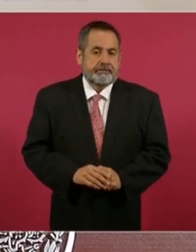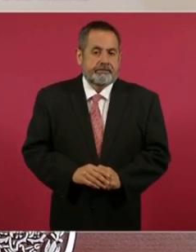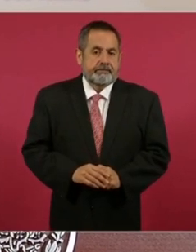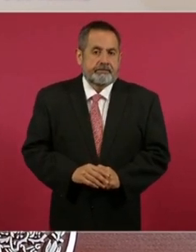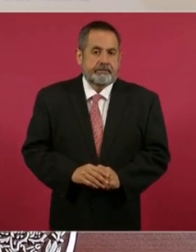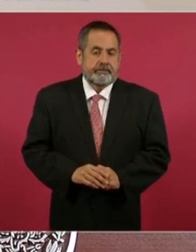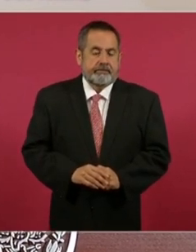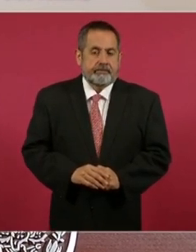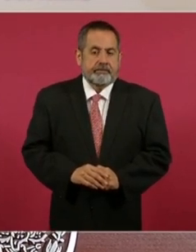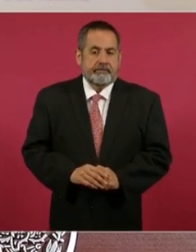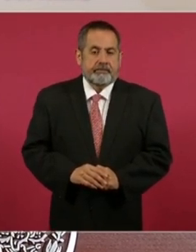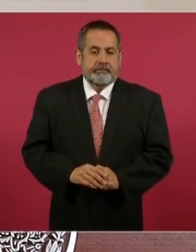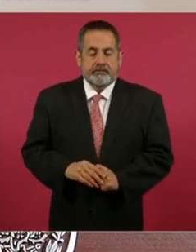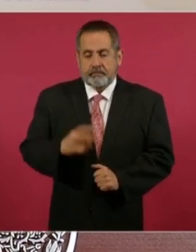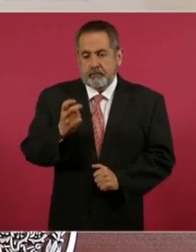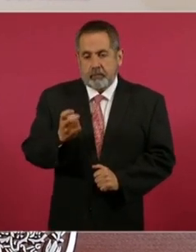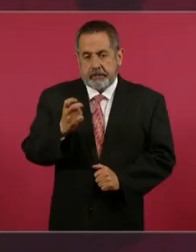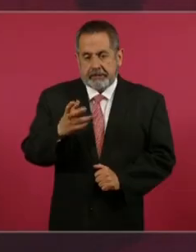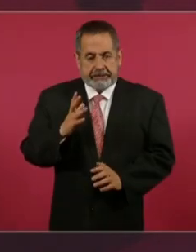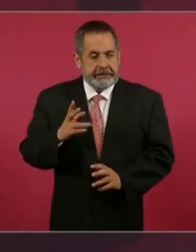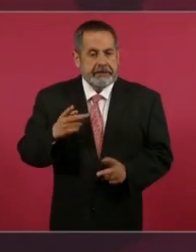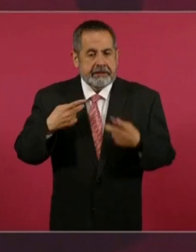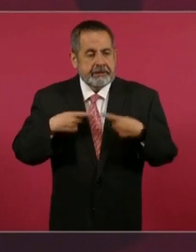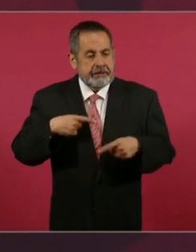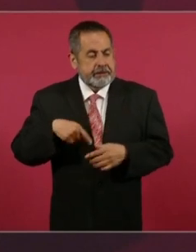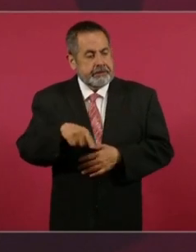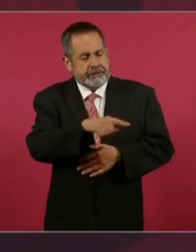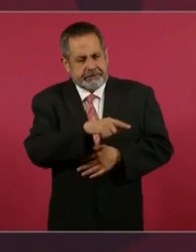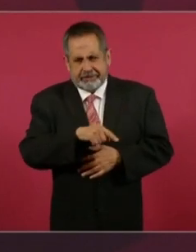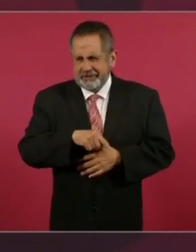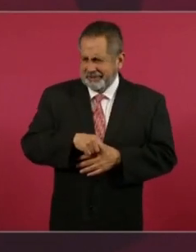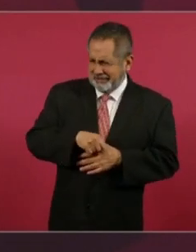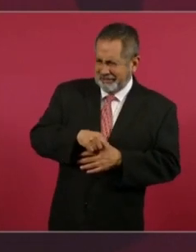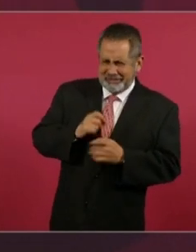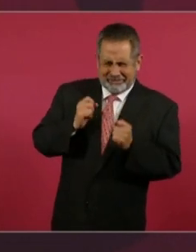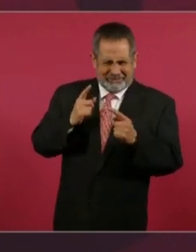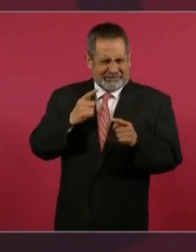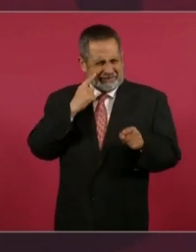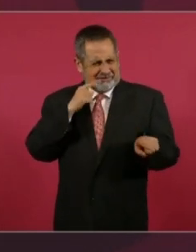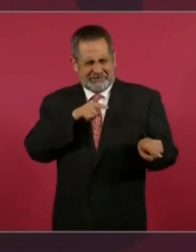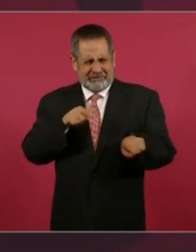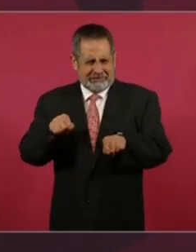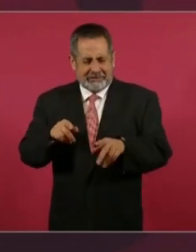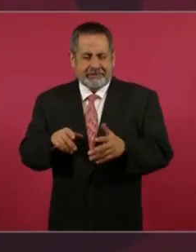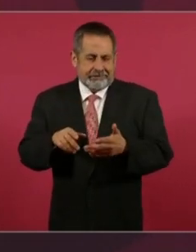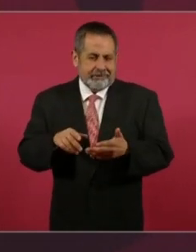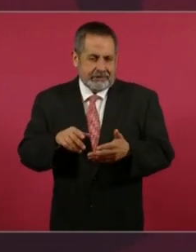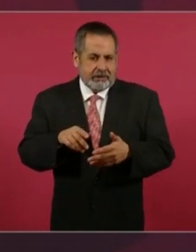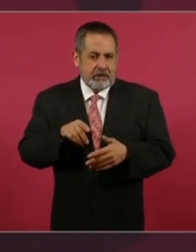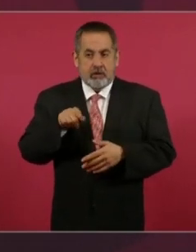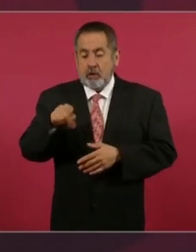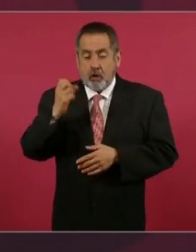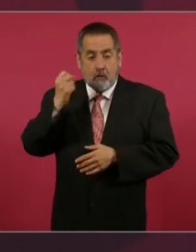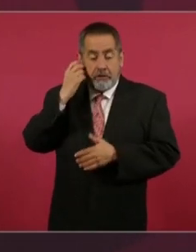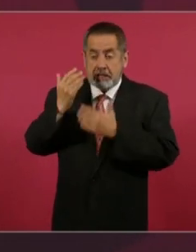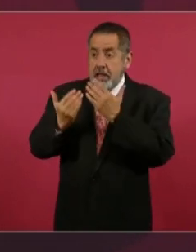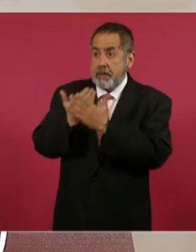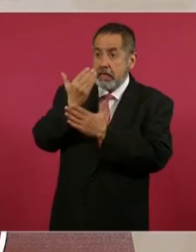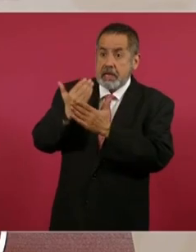por eso, pues a la gente le llama la atención lo de la mañanera.